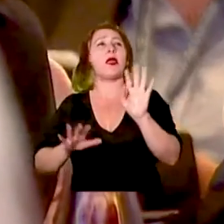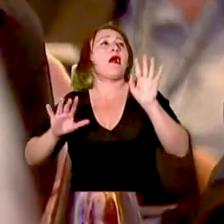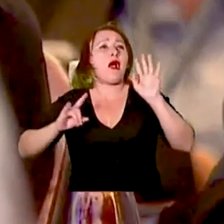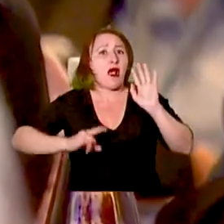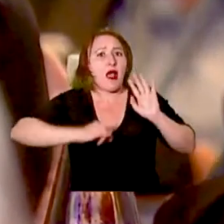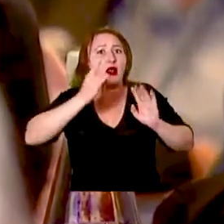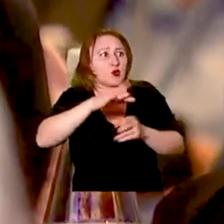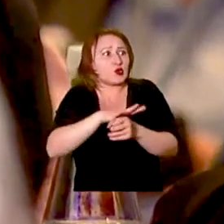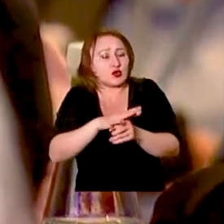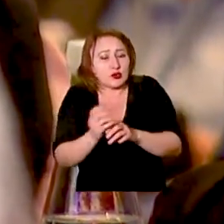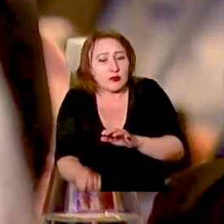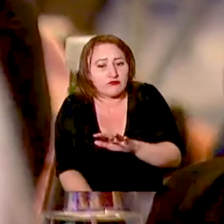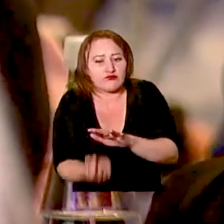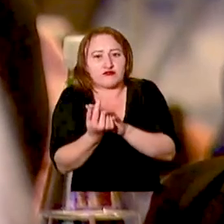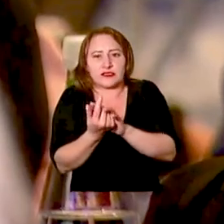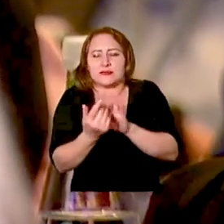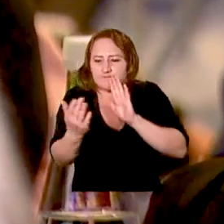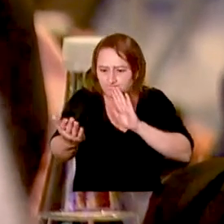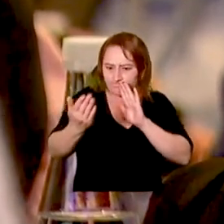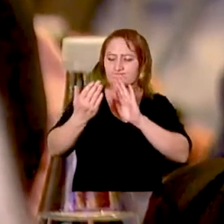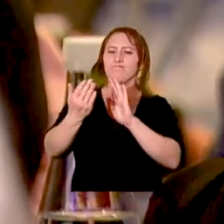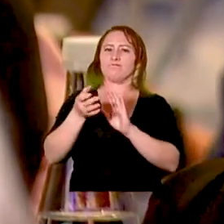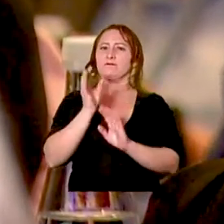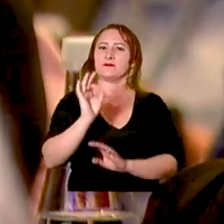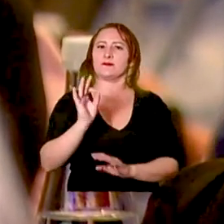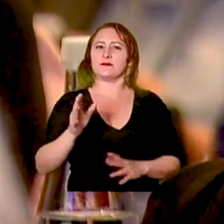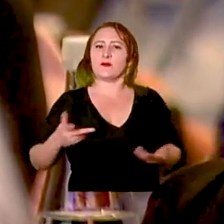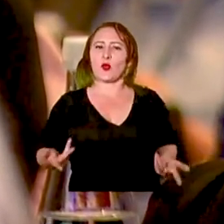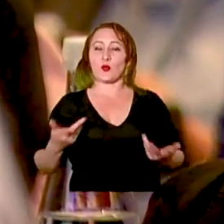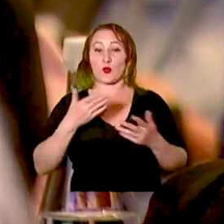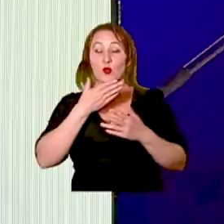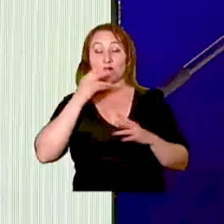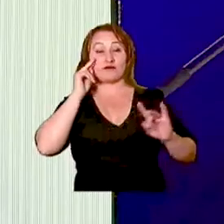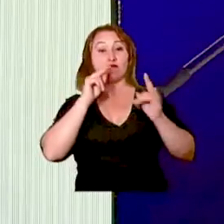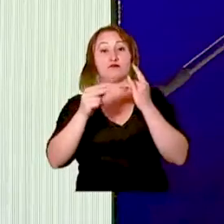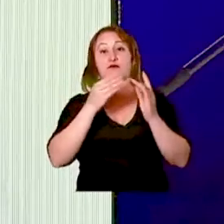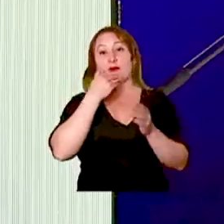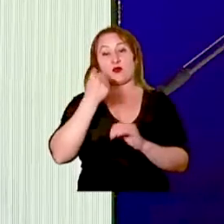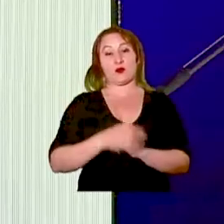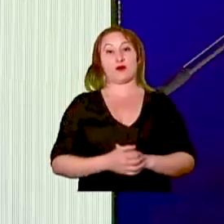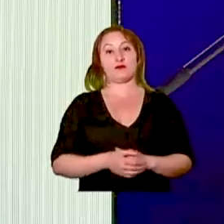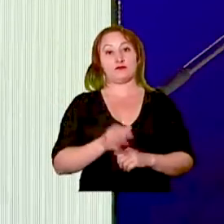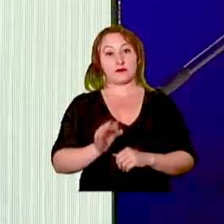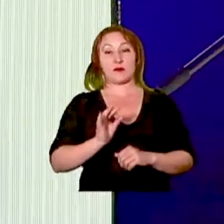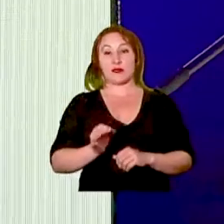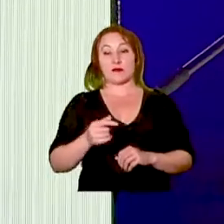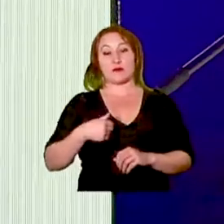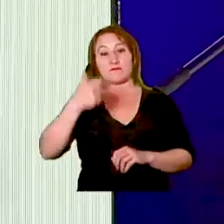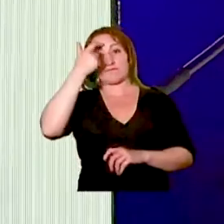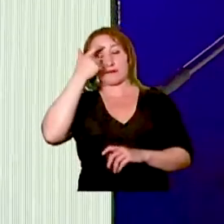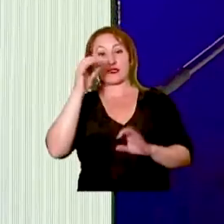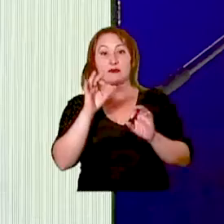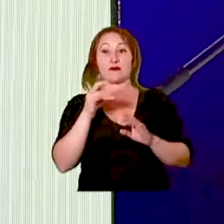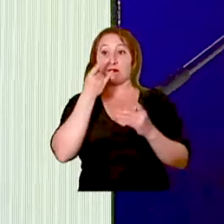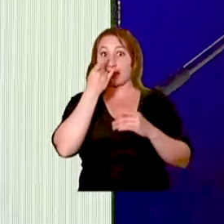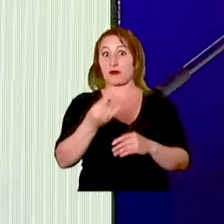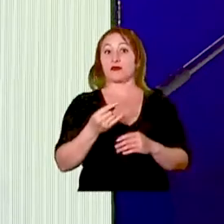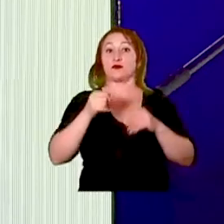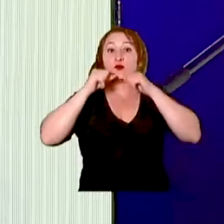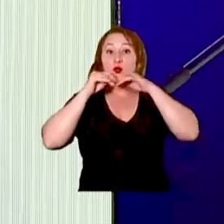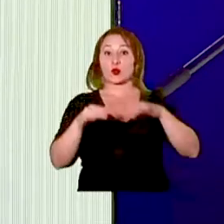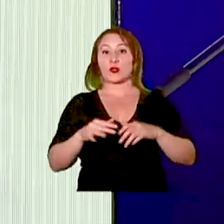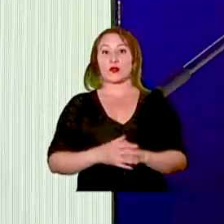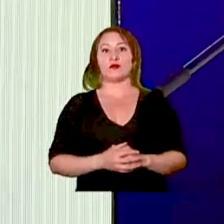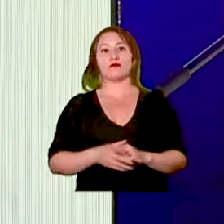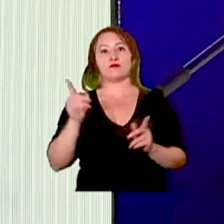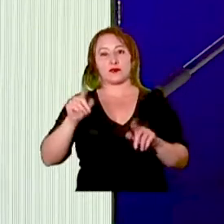deberemos afrontar y trataremos de hacerlo siempre desde la mejor mirada y siempre pensando en el interés público y el